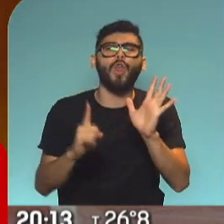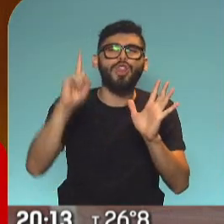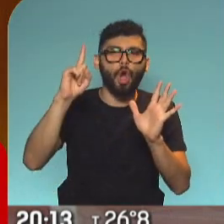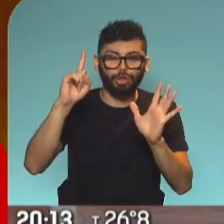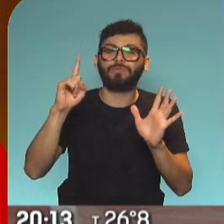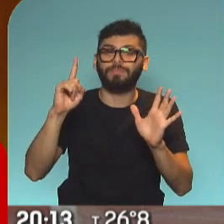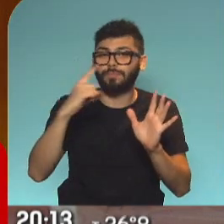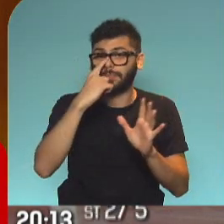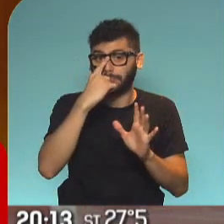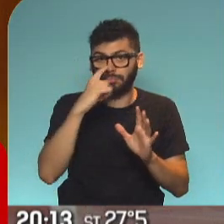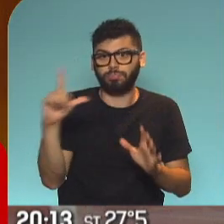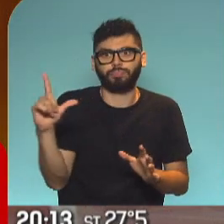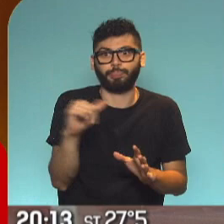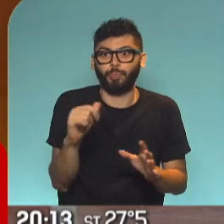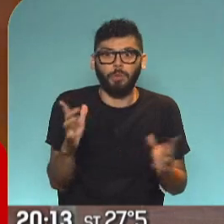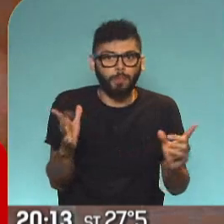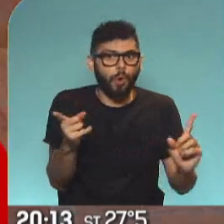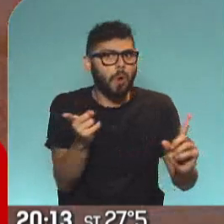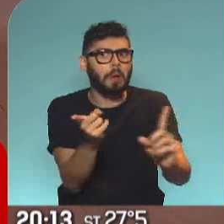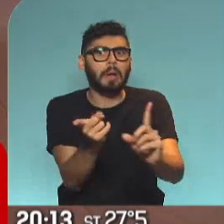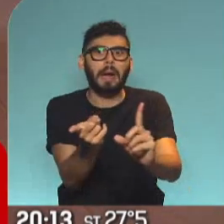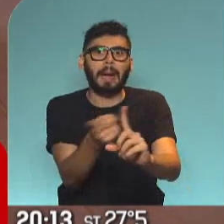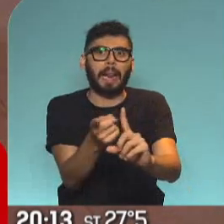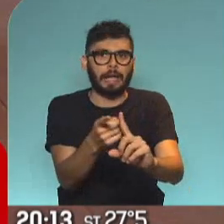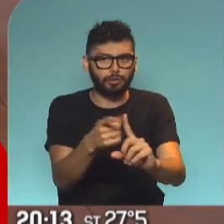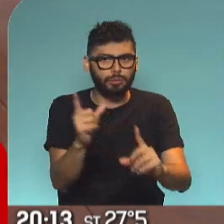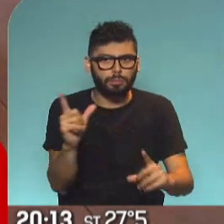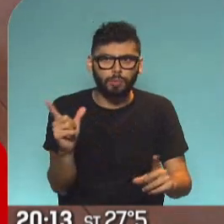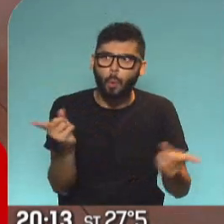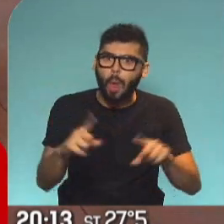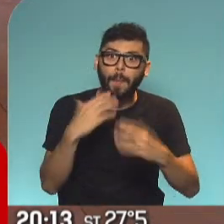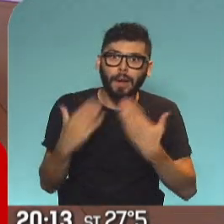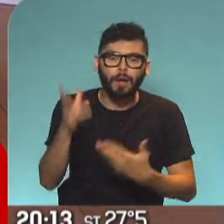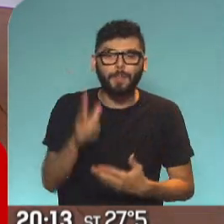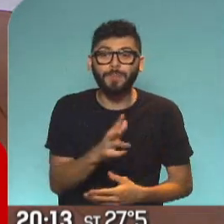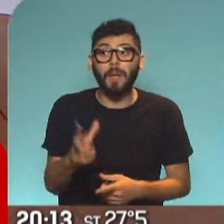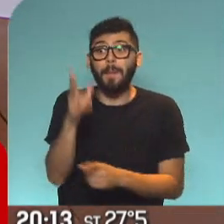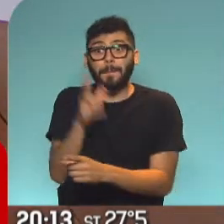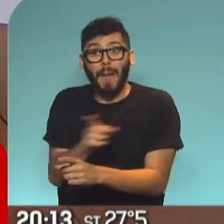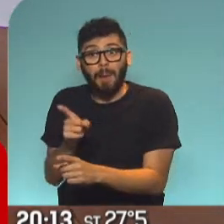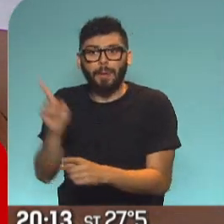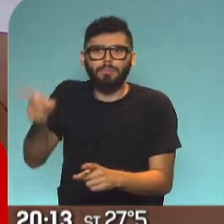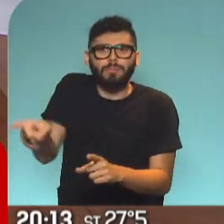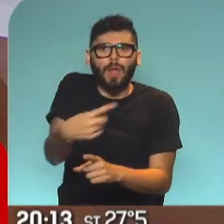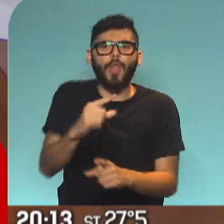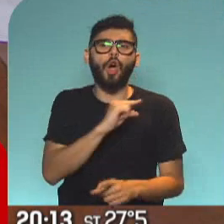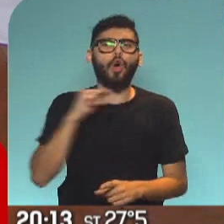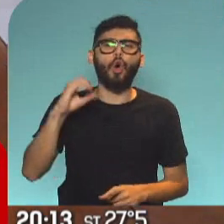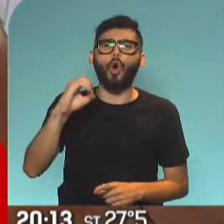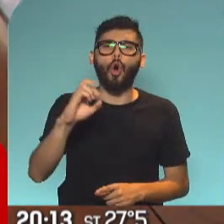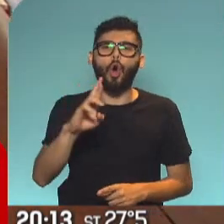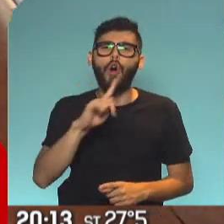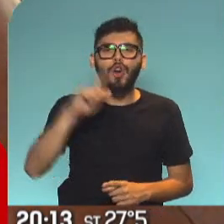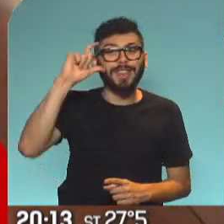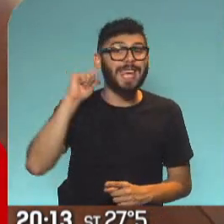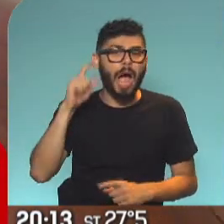cómo se retomaron las relaciones. El Papa mandó al cardenal Ortega, que era el cardenal primado de Cuba, que fue